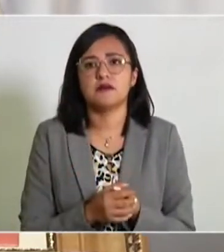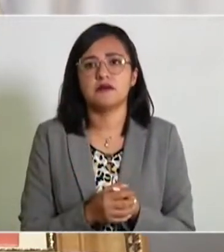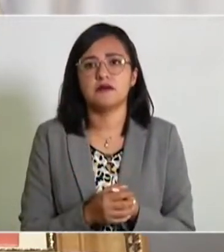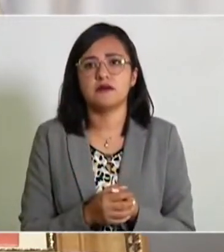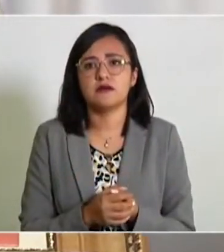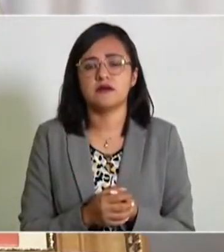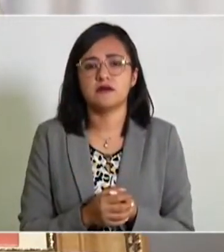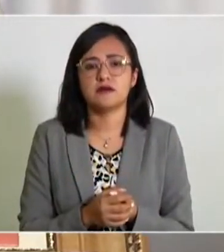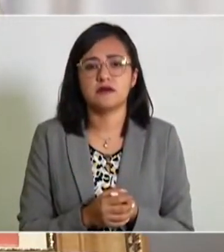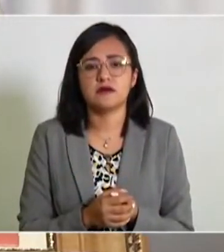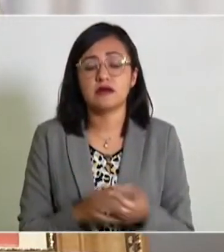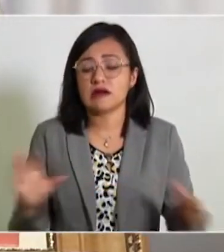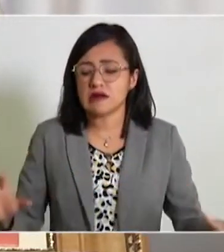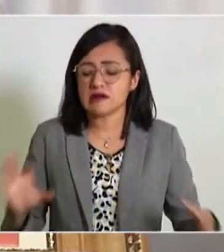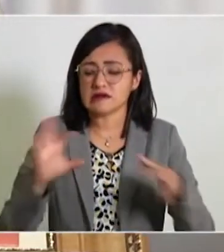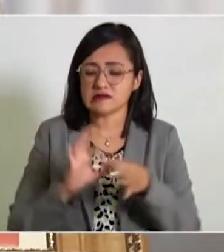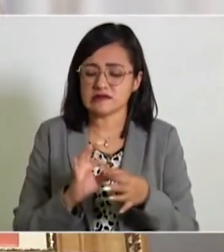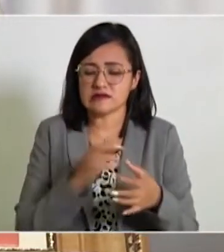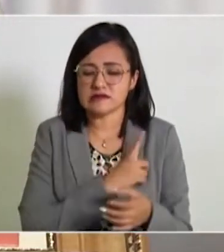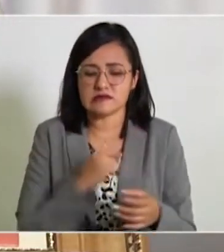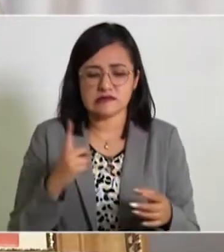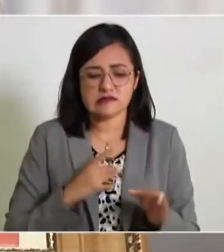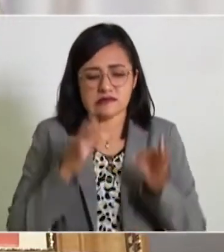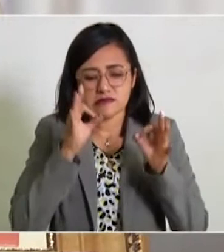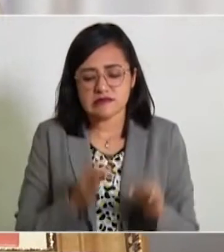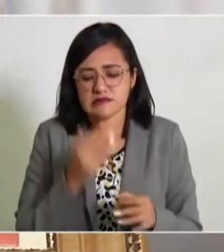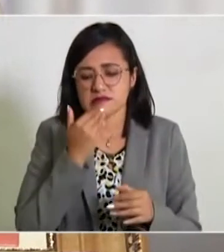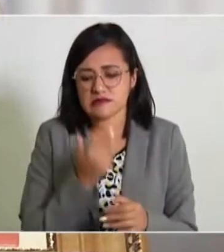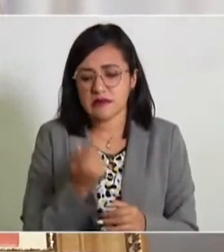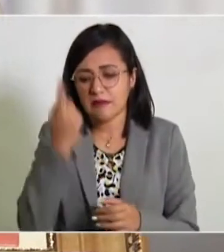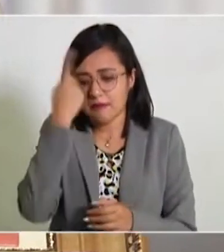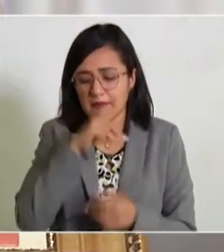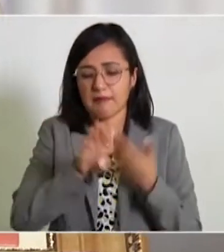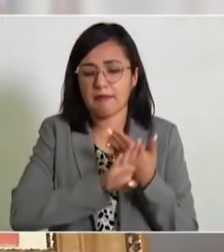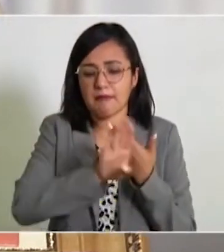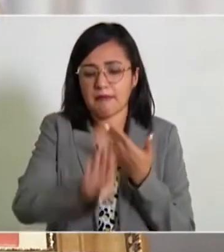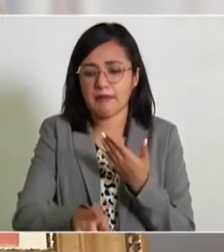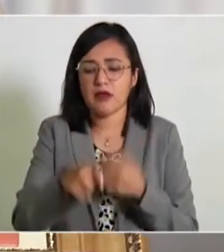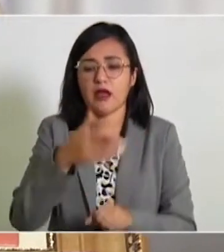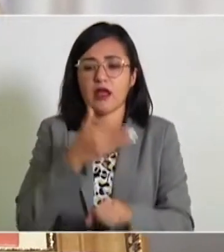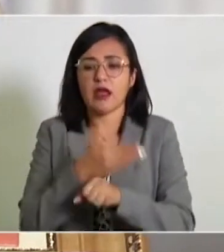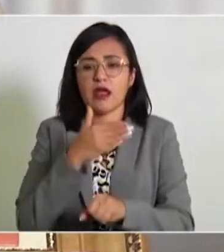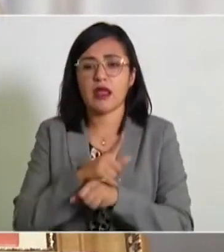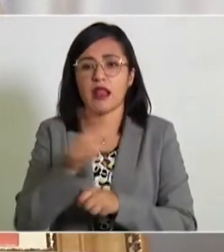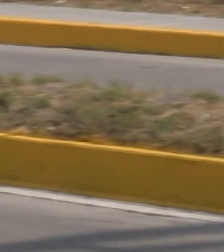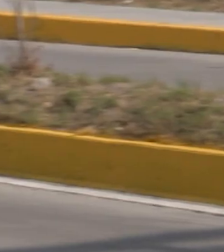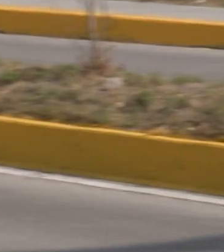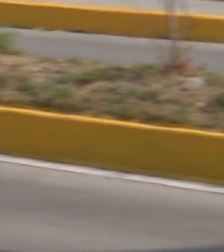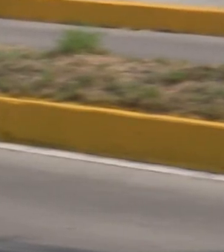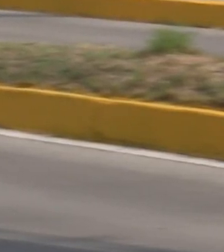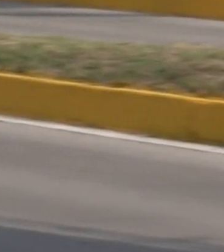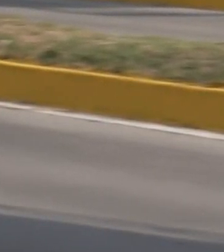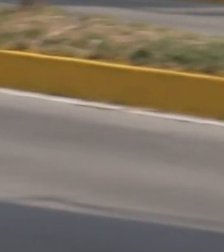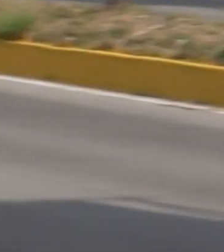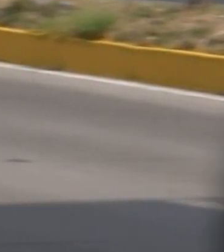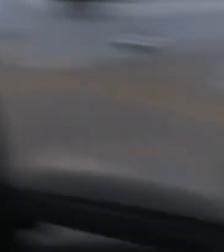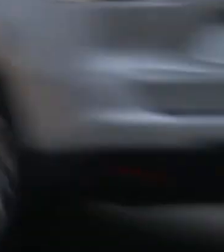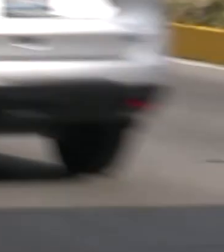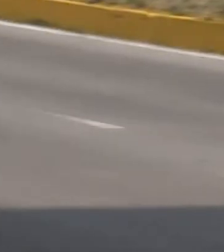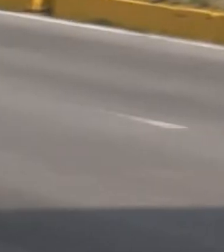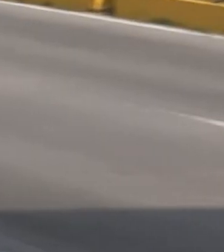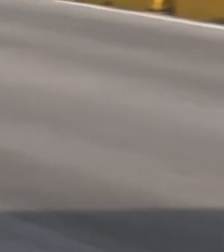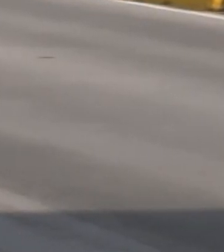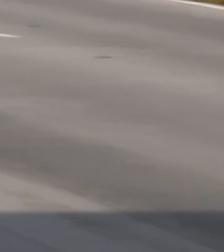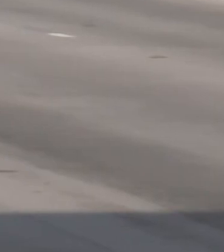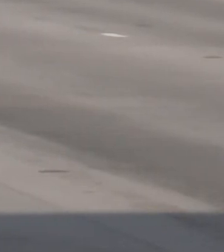procedimiento adoc para evitar las sanciones de la ley ser noticias